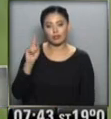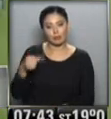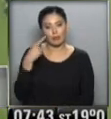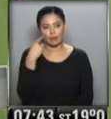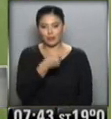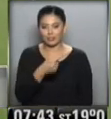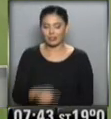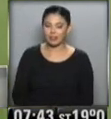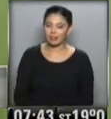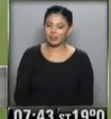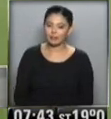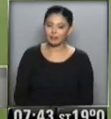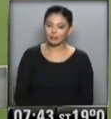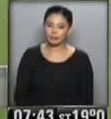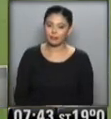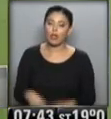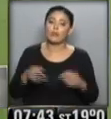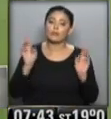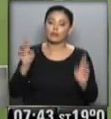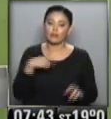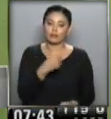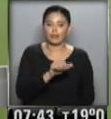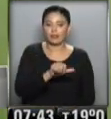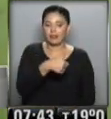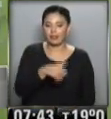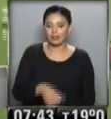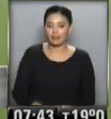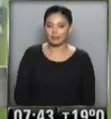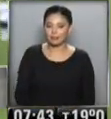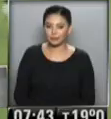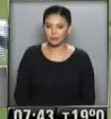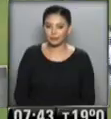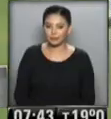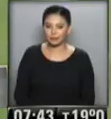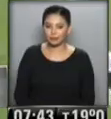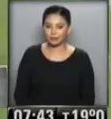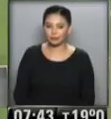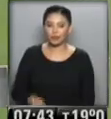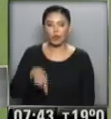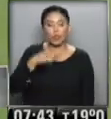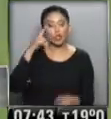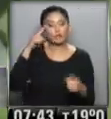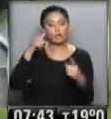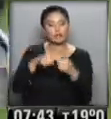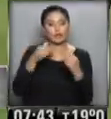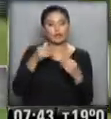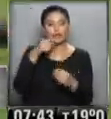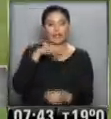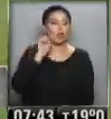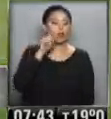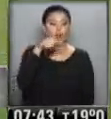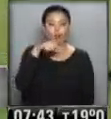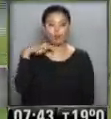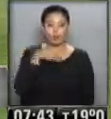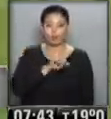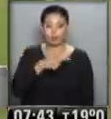nosotros, nosotros a ellos, así que por suerte pudimos ganar y bueno, más que nada también el otro objetivo que era mantener el arco en cero. A mi